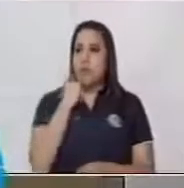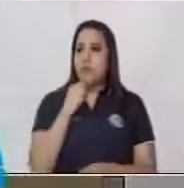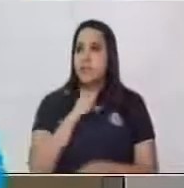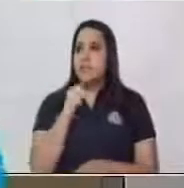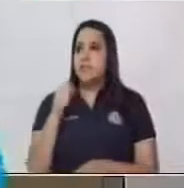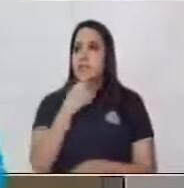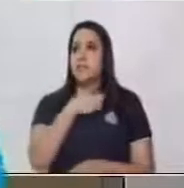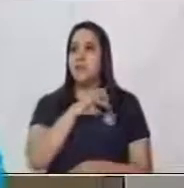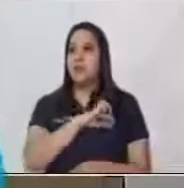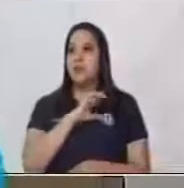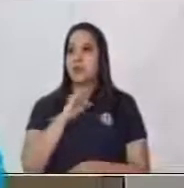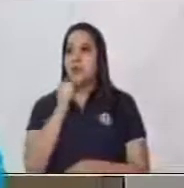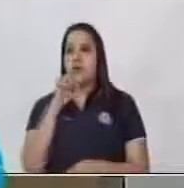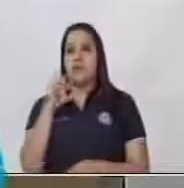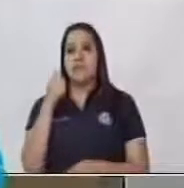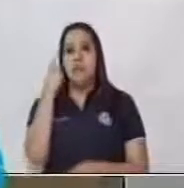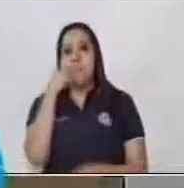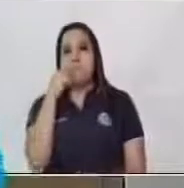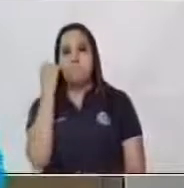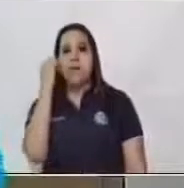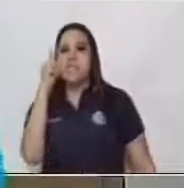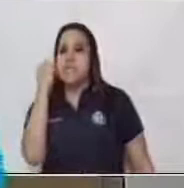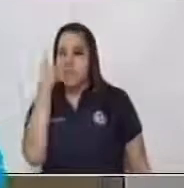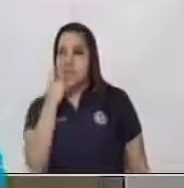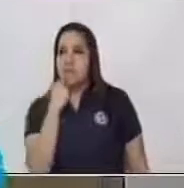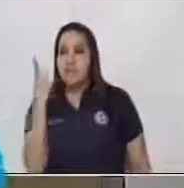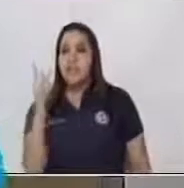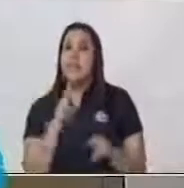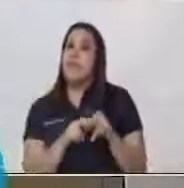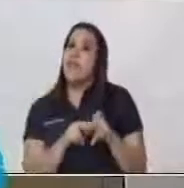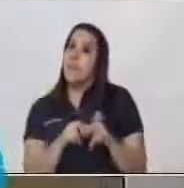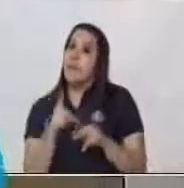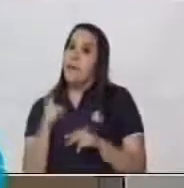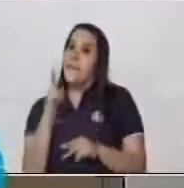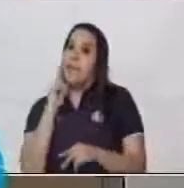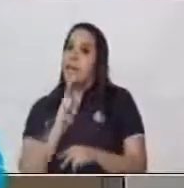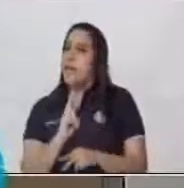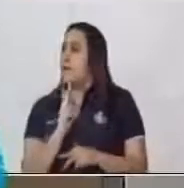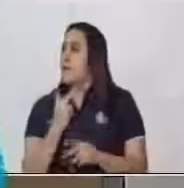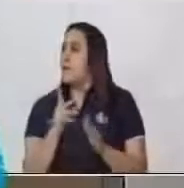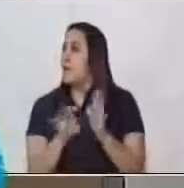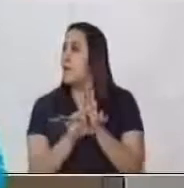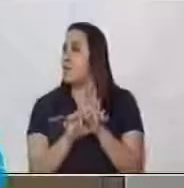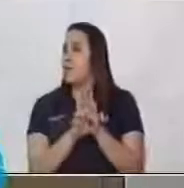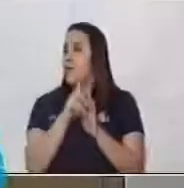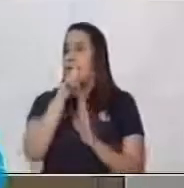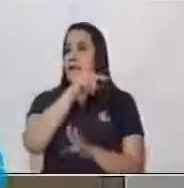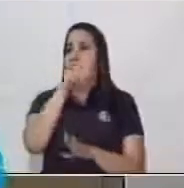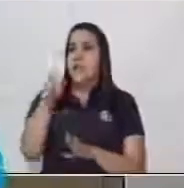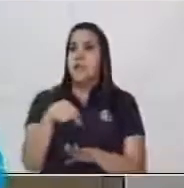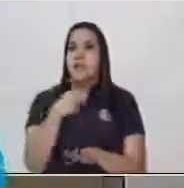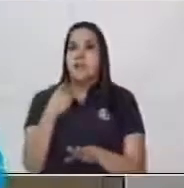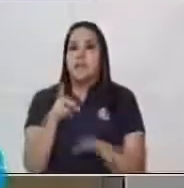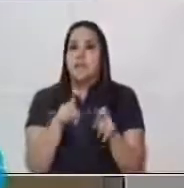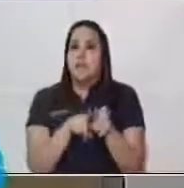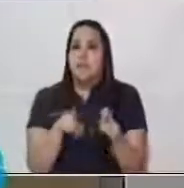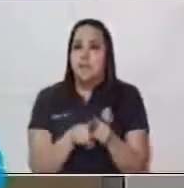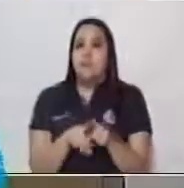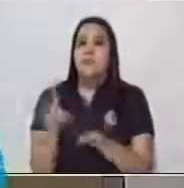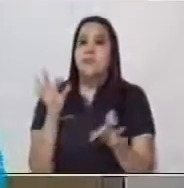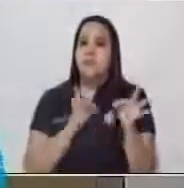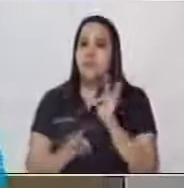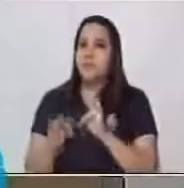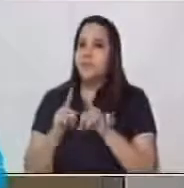activas, que es según el verbo. Pero ¿a qué nos referimos cuando hablamos de atributivas o copulativas? Es